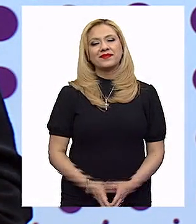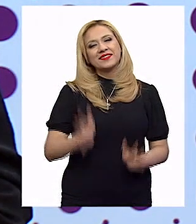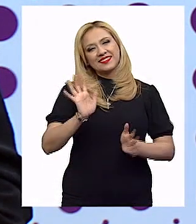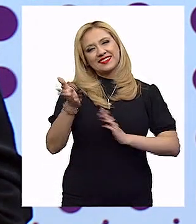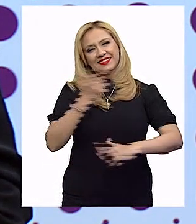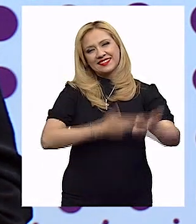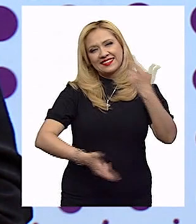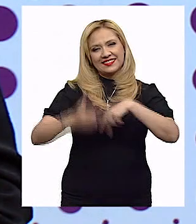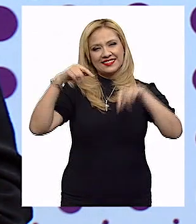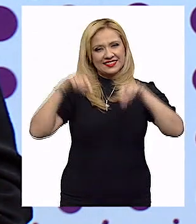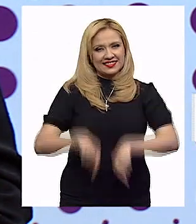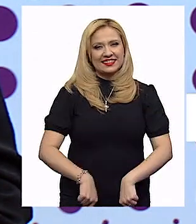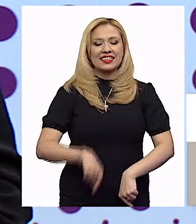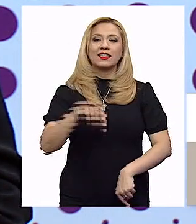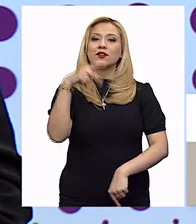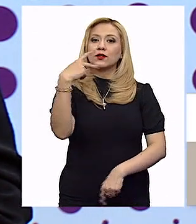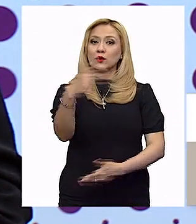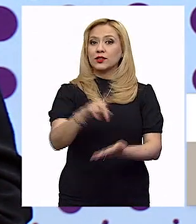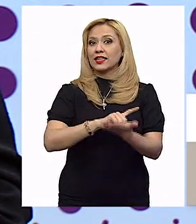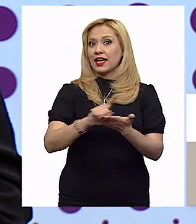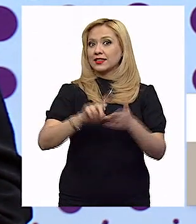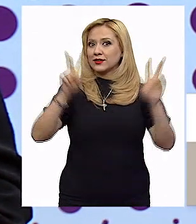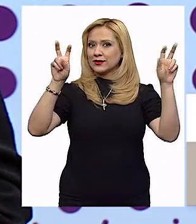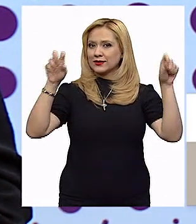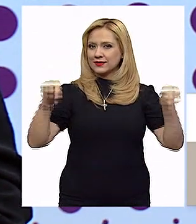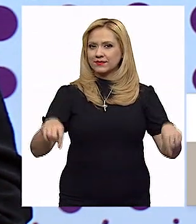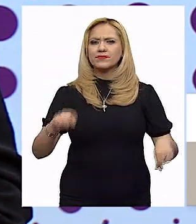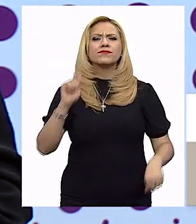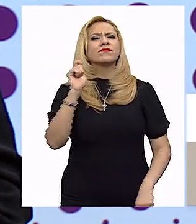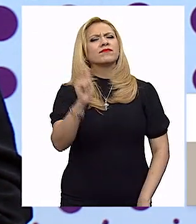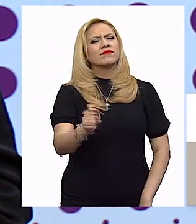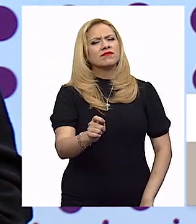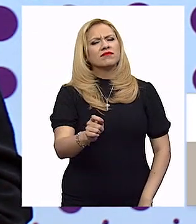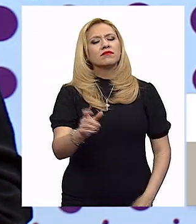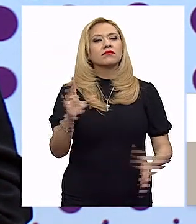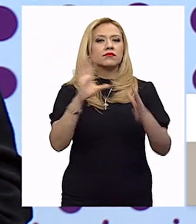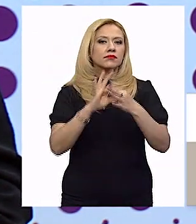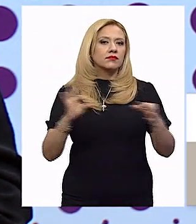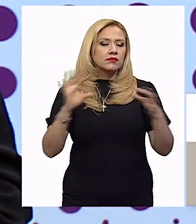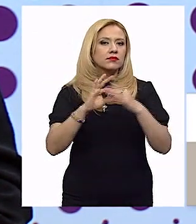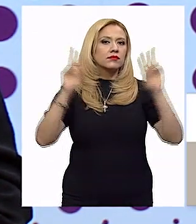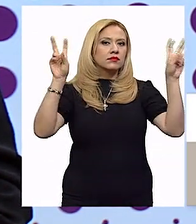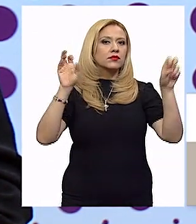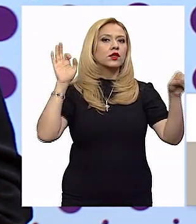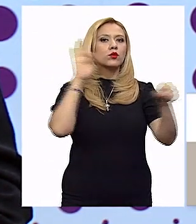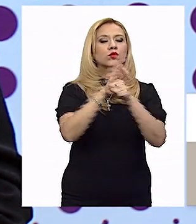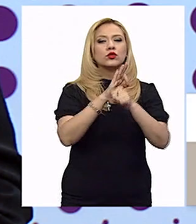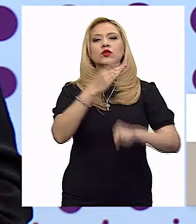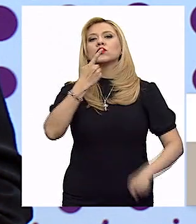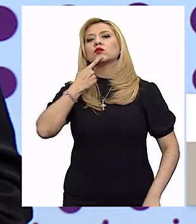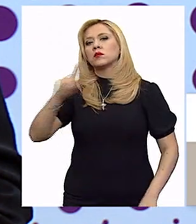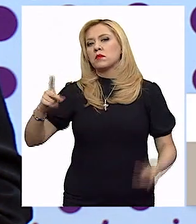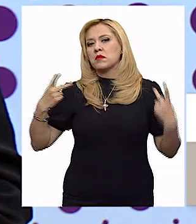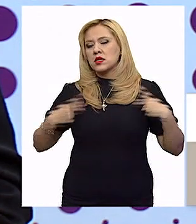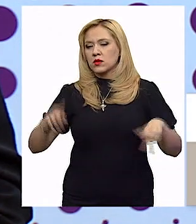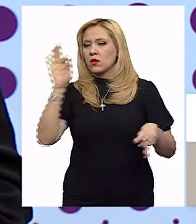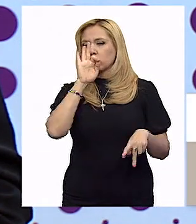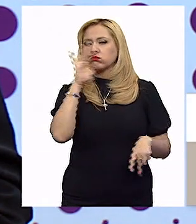Ya estamos de regreso en su programa Tus Derechos. Les recuerdo que estamos platicando sobre protección de denunciantes en casos de